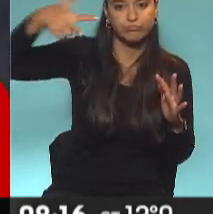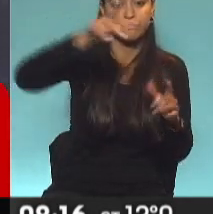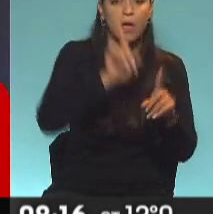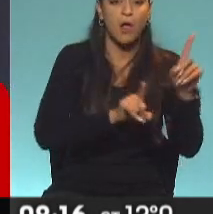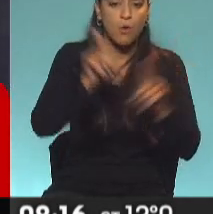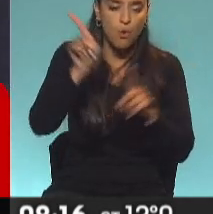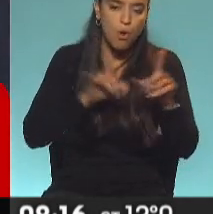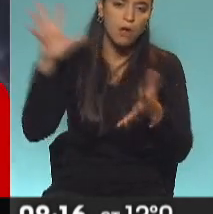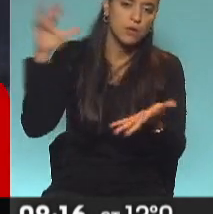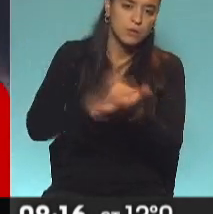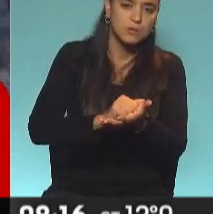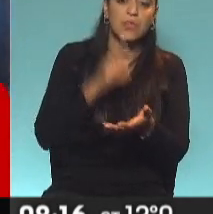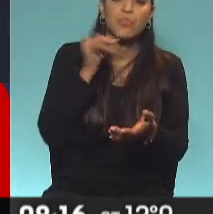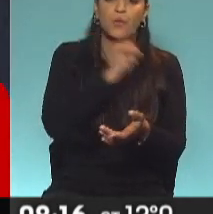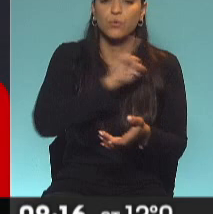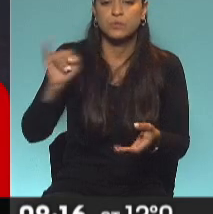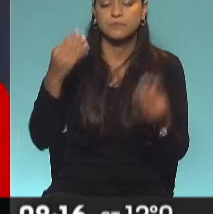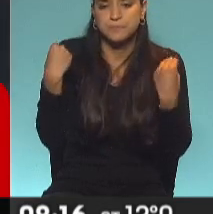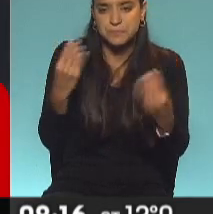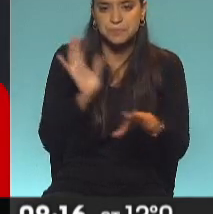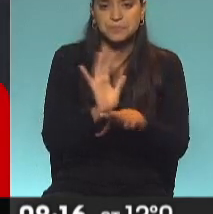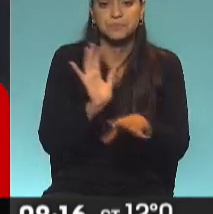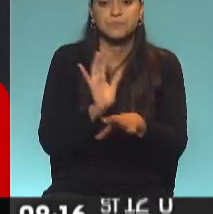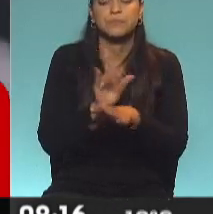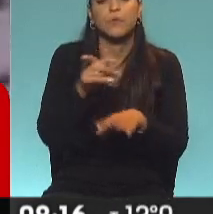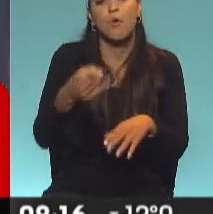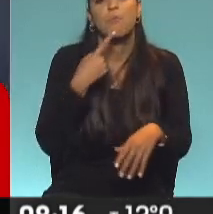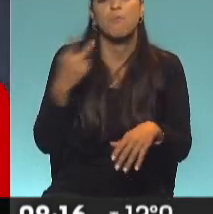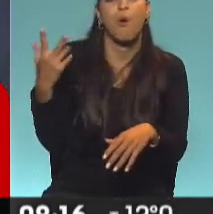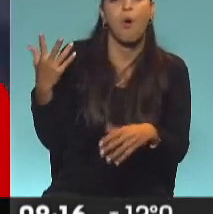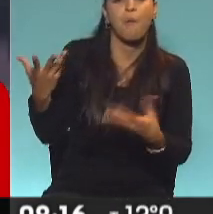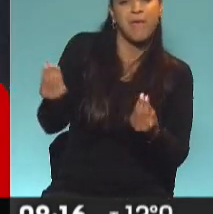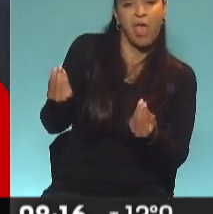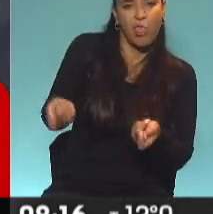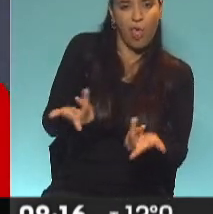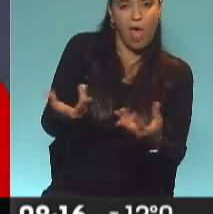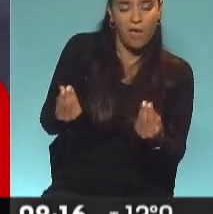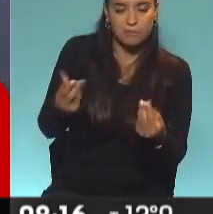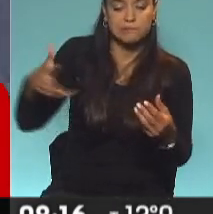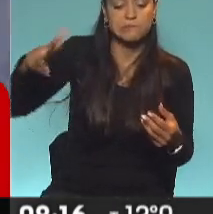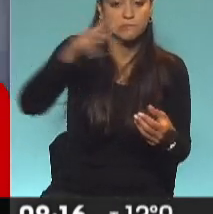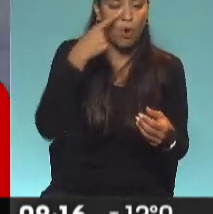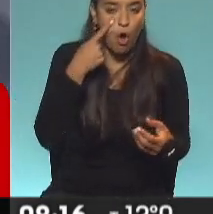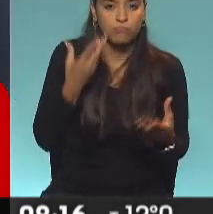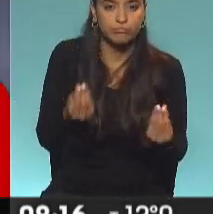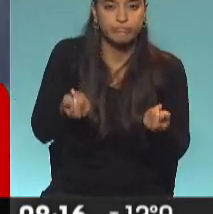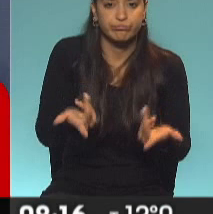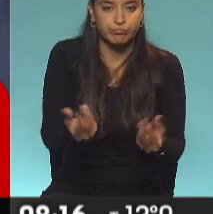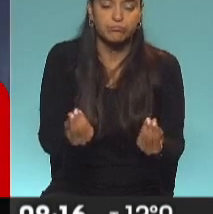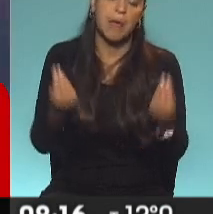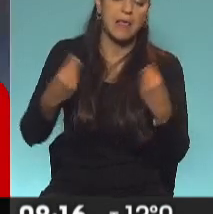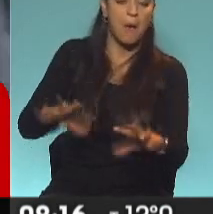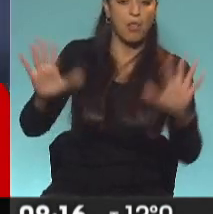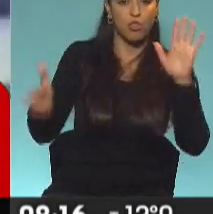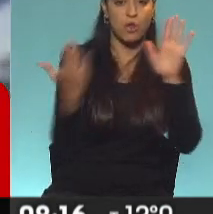participando de la toma denunciaban que se trataba algo así como de un operativo intimidatorio para que en principio abandonaran